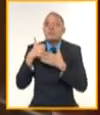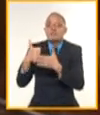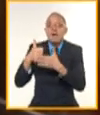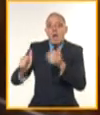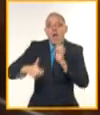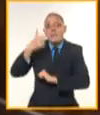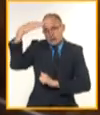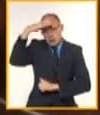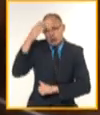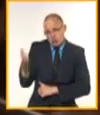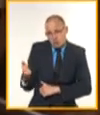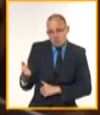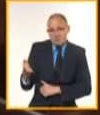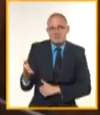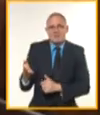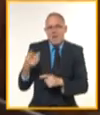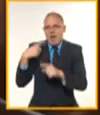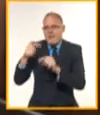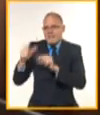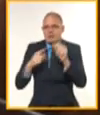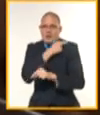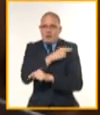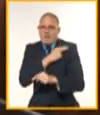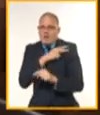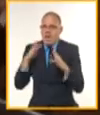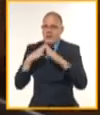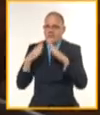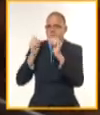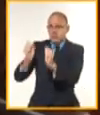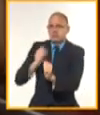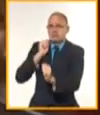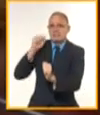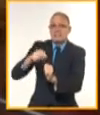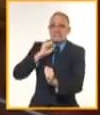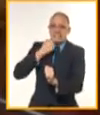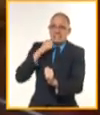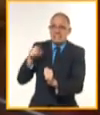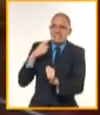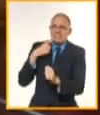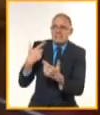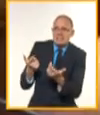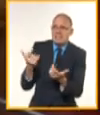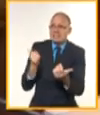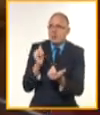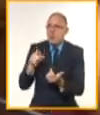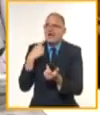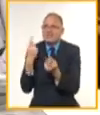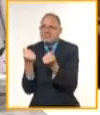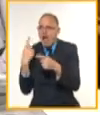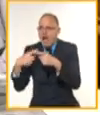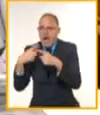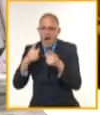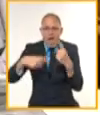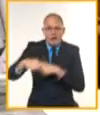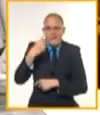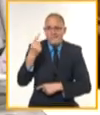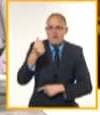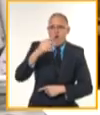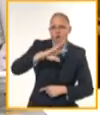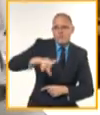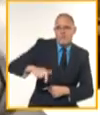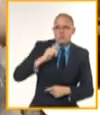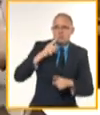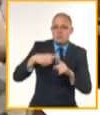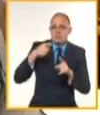presidente Milei y miles de defraudados que viven en Estados Unidos? Agregó. Fernández también cuestionó el tono y contenido del discurso de Milei en la apertura de sesiones